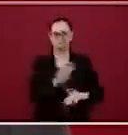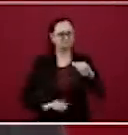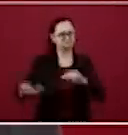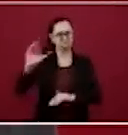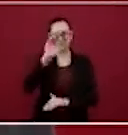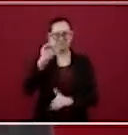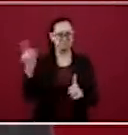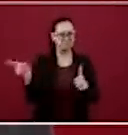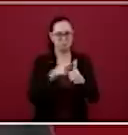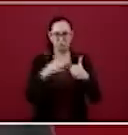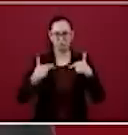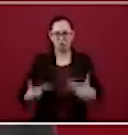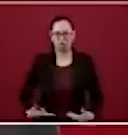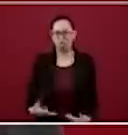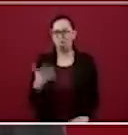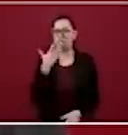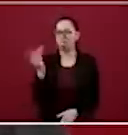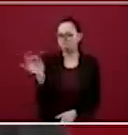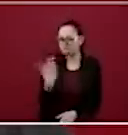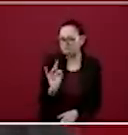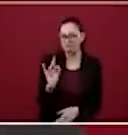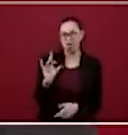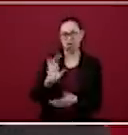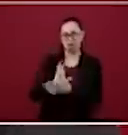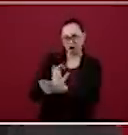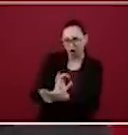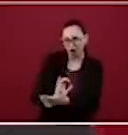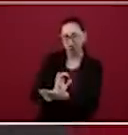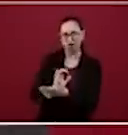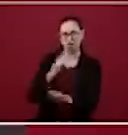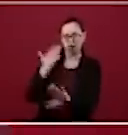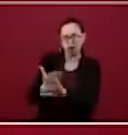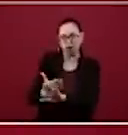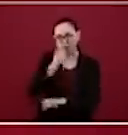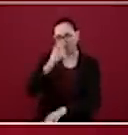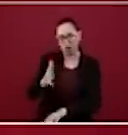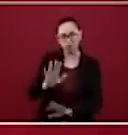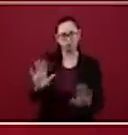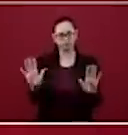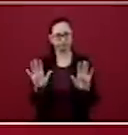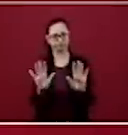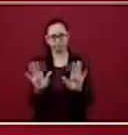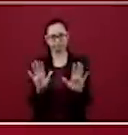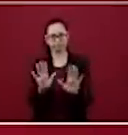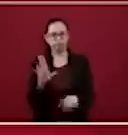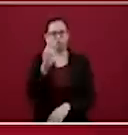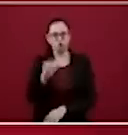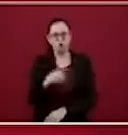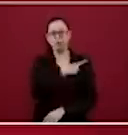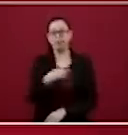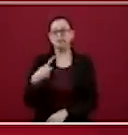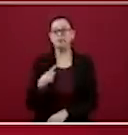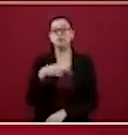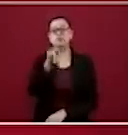puede humillar a nadie, no se puede ofender a nadie. Hay que respetarnos.